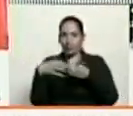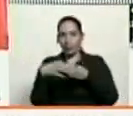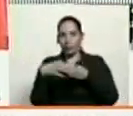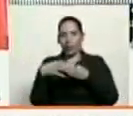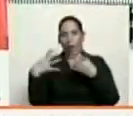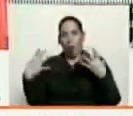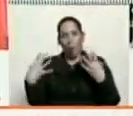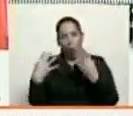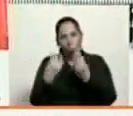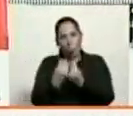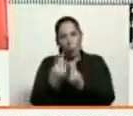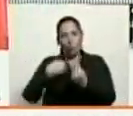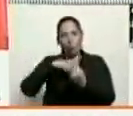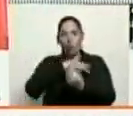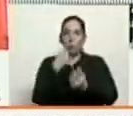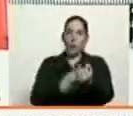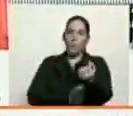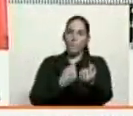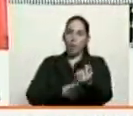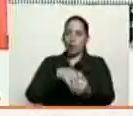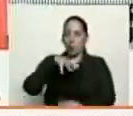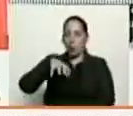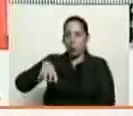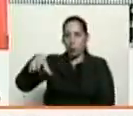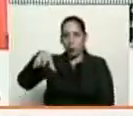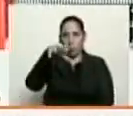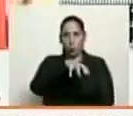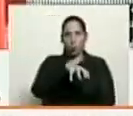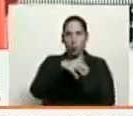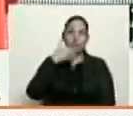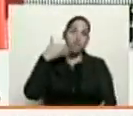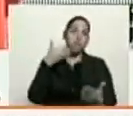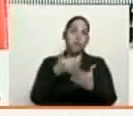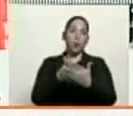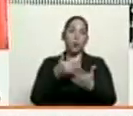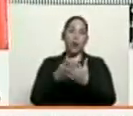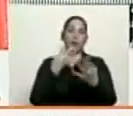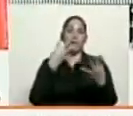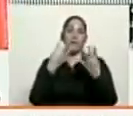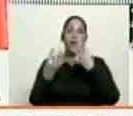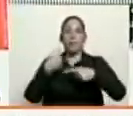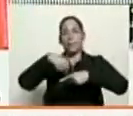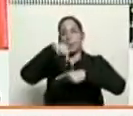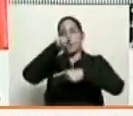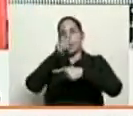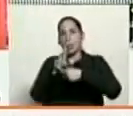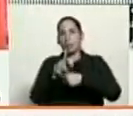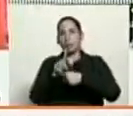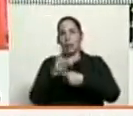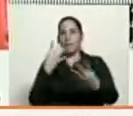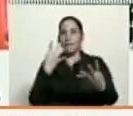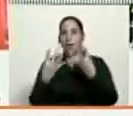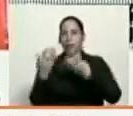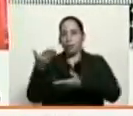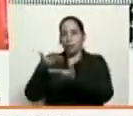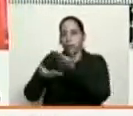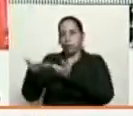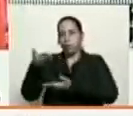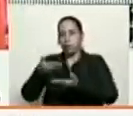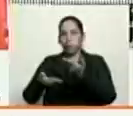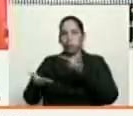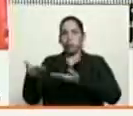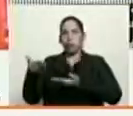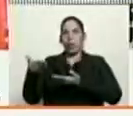acompañar a nuestros hermanos, hermanas de los estados con esta propuesta, feria, primera feria de intercambio de semillas,